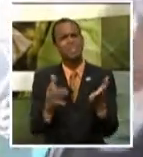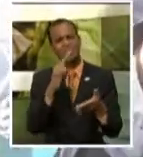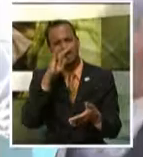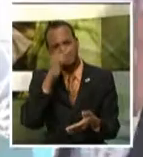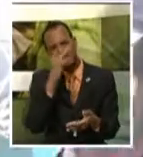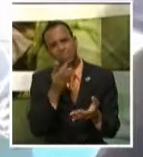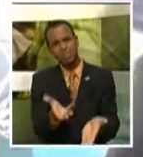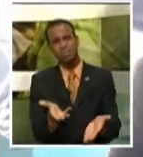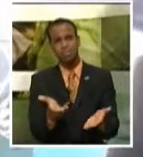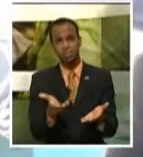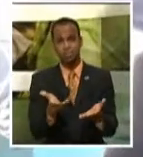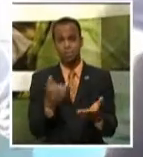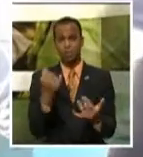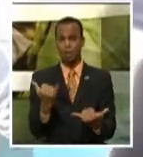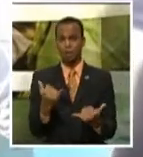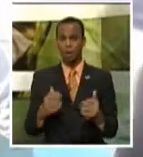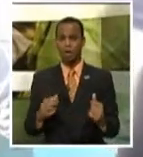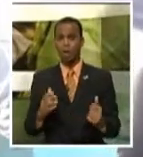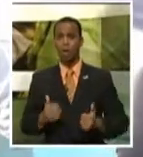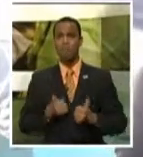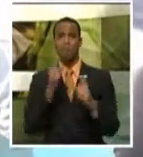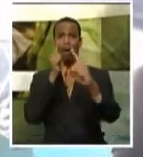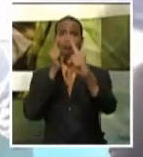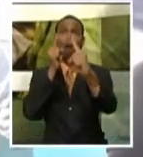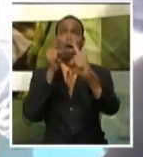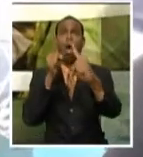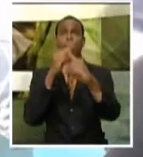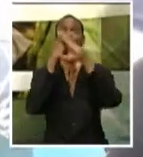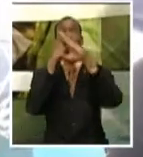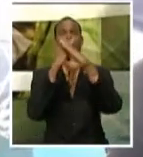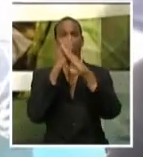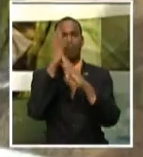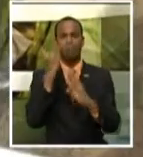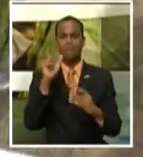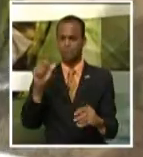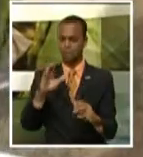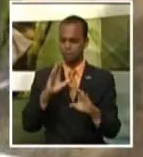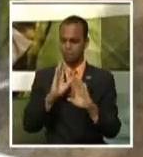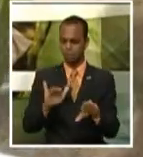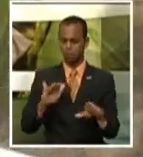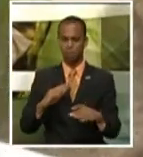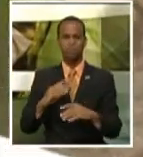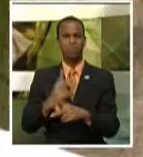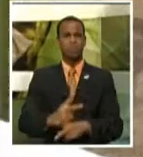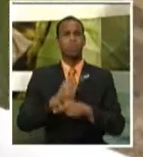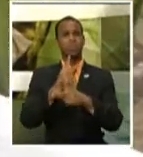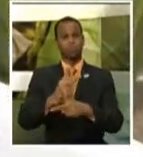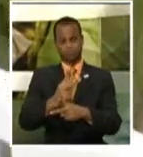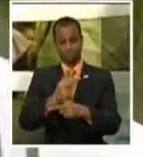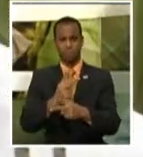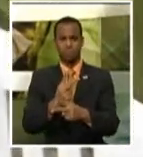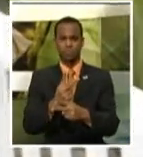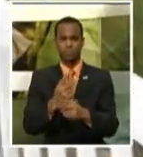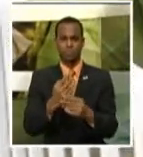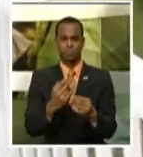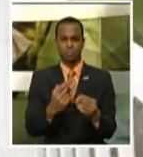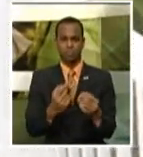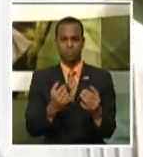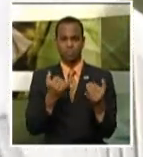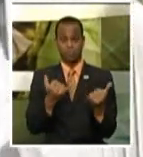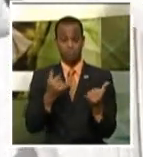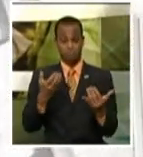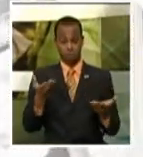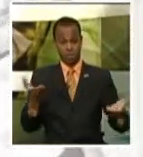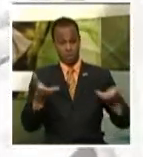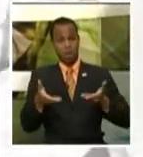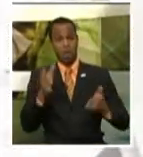que dedicarse a criar esos hijos. En esas estancias infantiles tienen el lugar adecuado para que dejen a sus